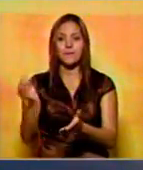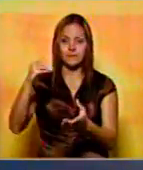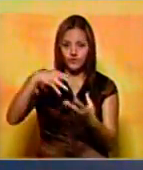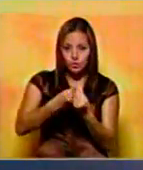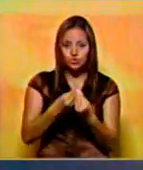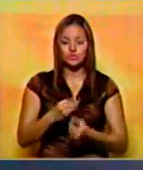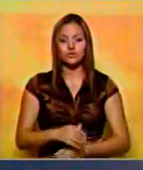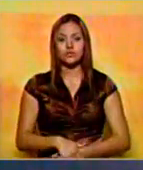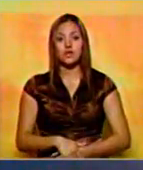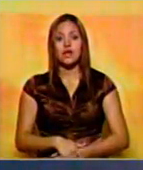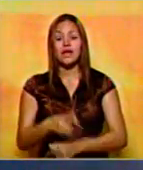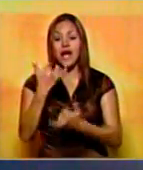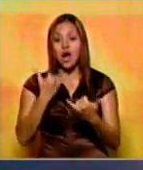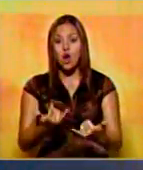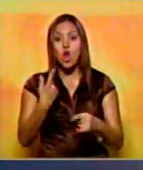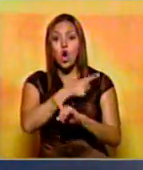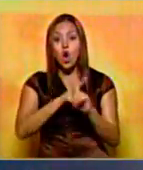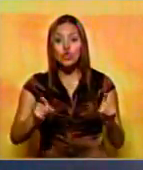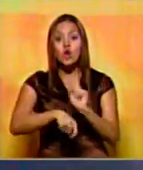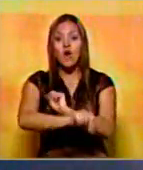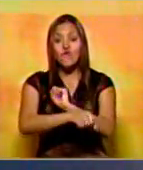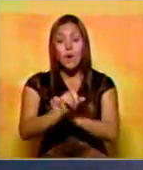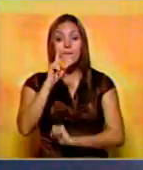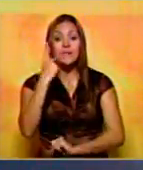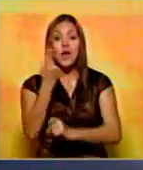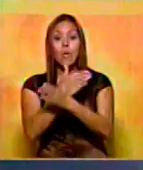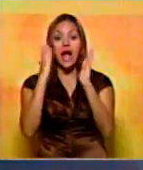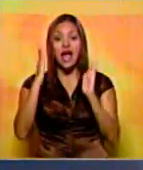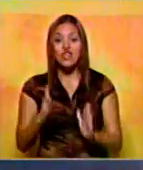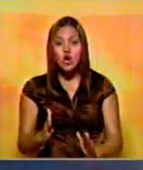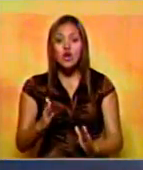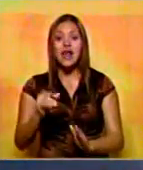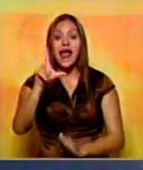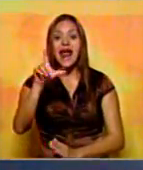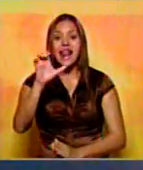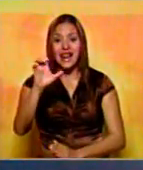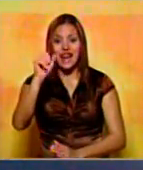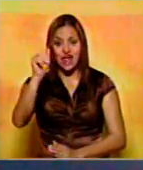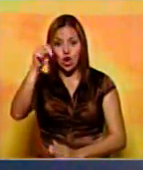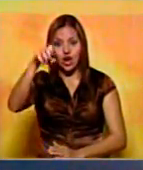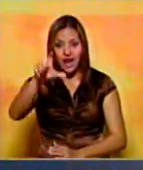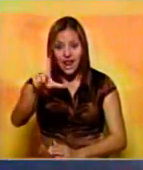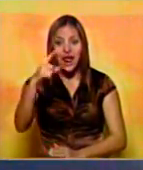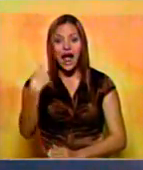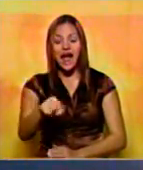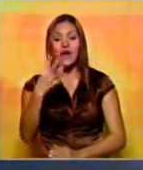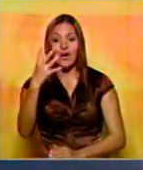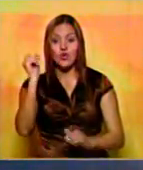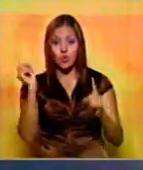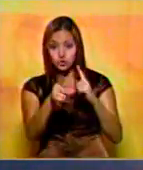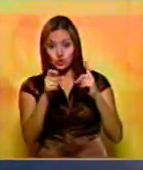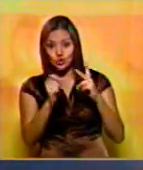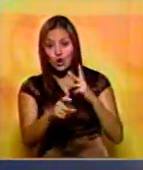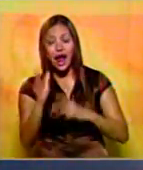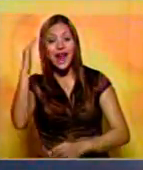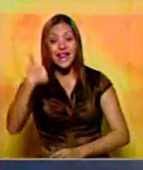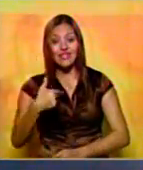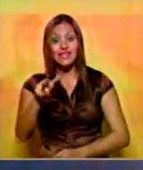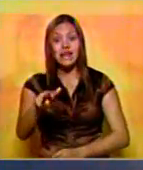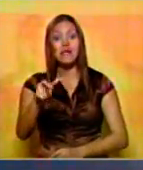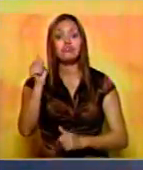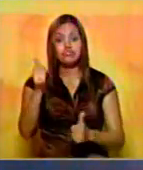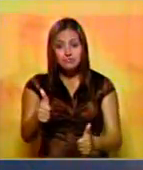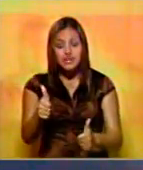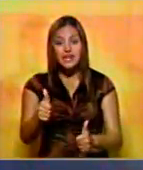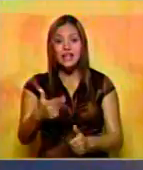para contarles que Lionel Messi es el primer jugador en la historia de la Liga de Campeones en anotar 4 hat-trick. El jugador argentino lo logró tras